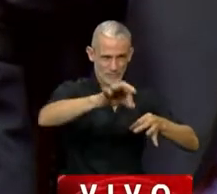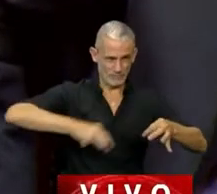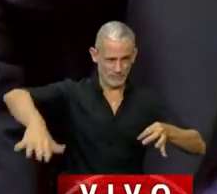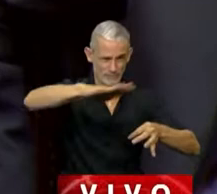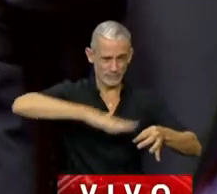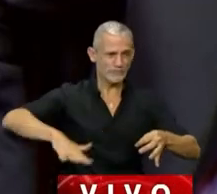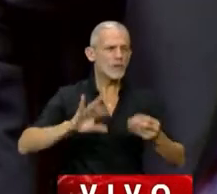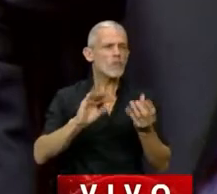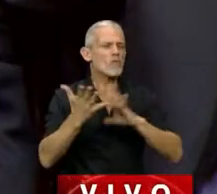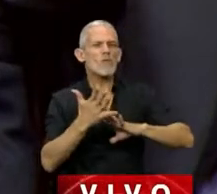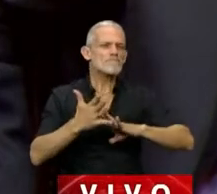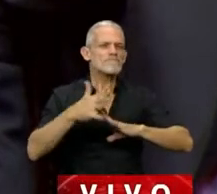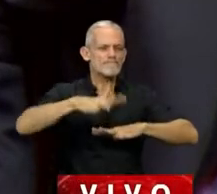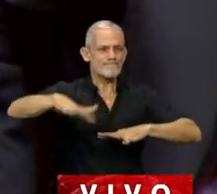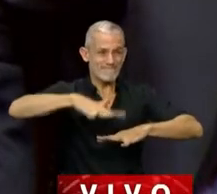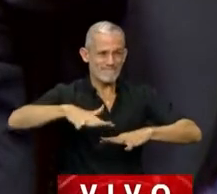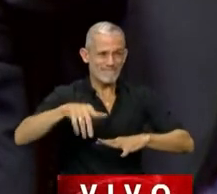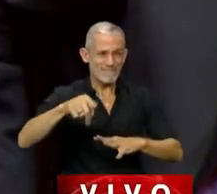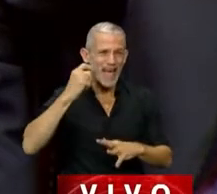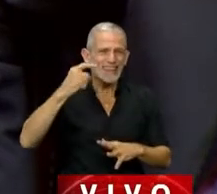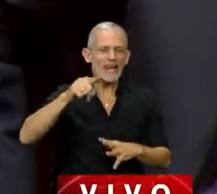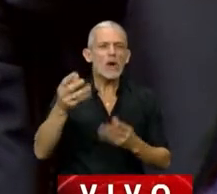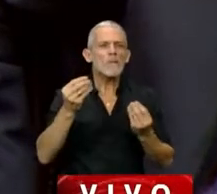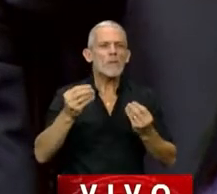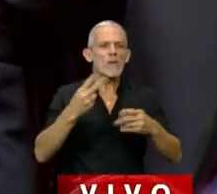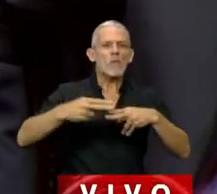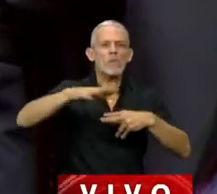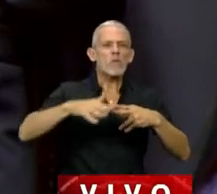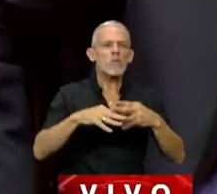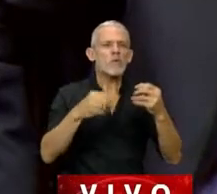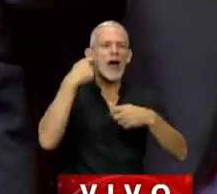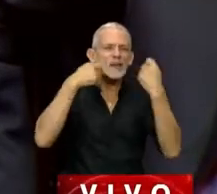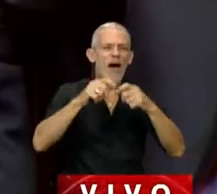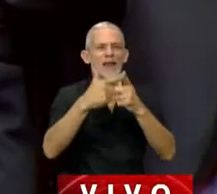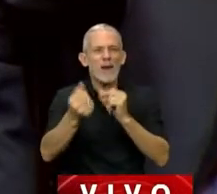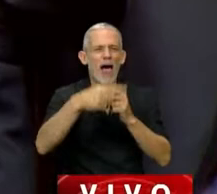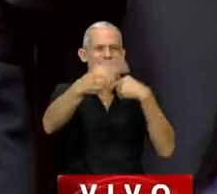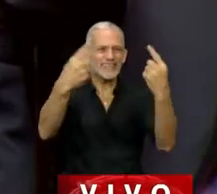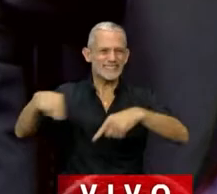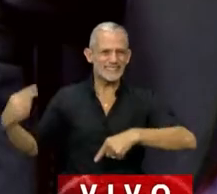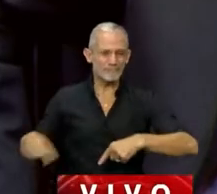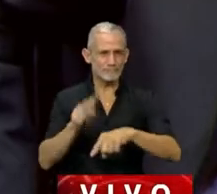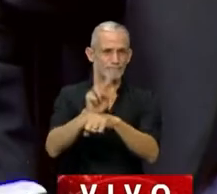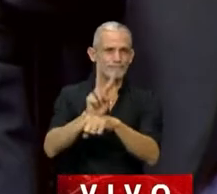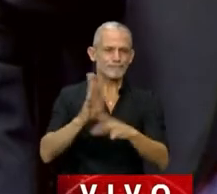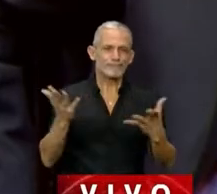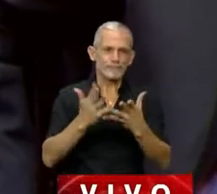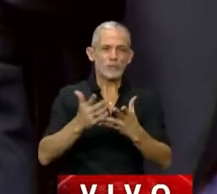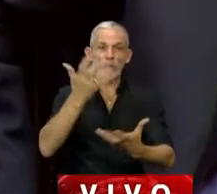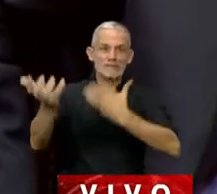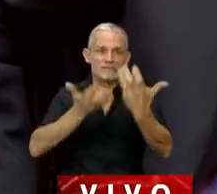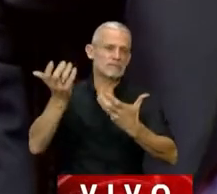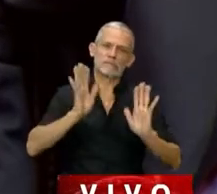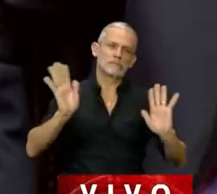zona para poder desarrollar la biodiversidad y se procure evitar